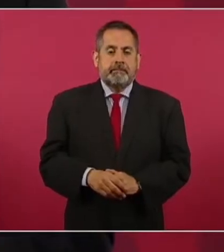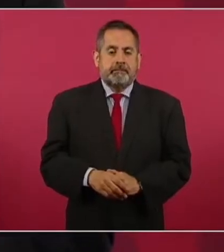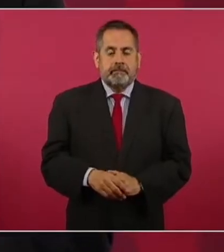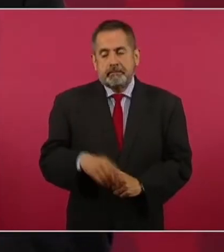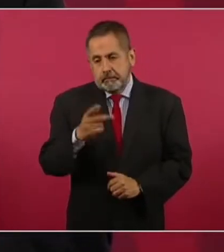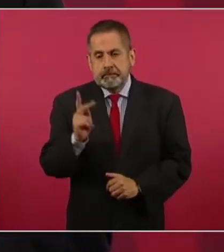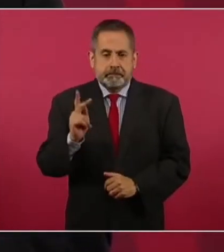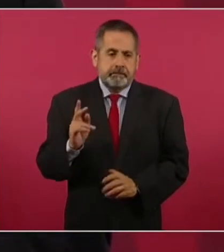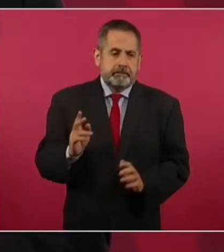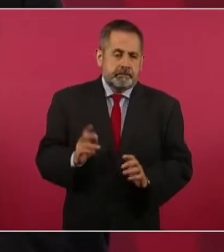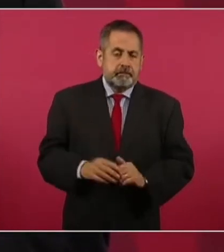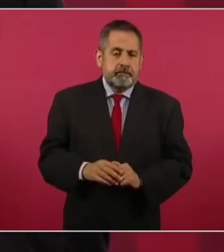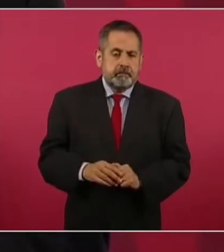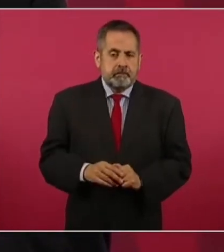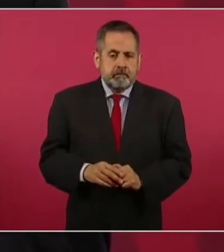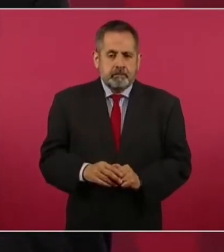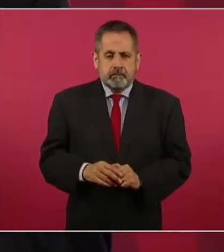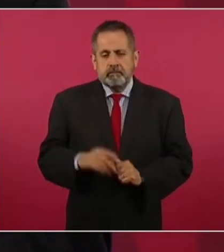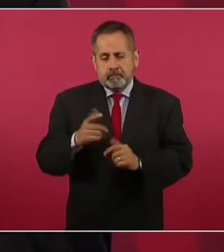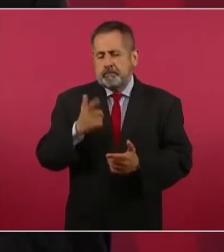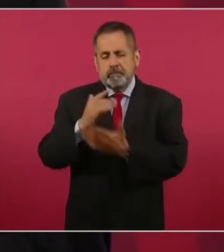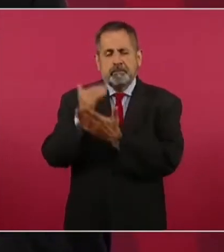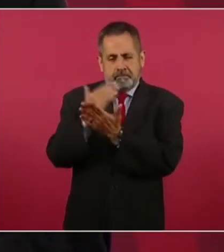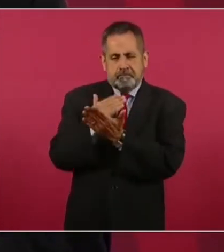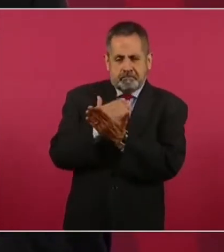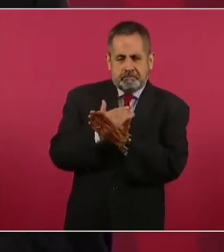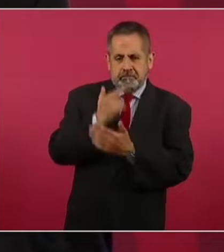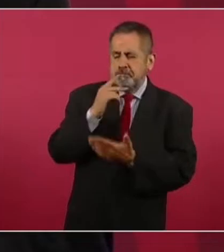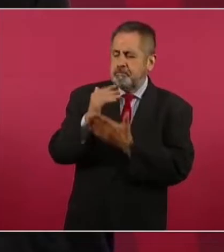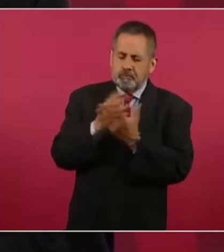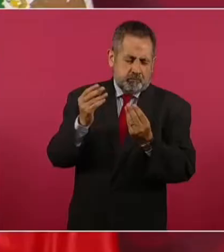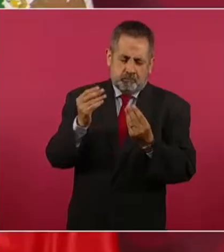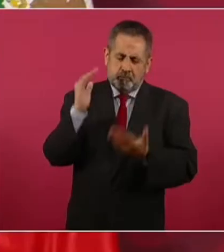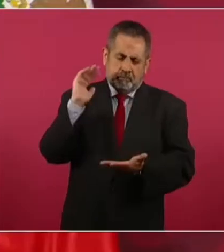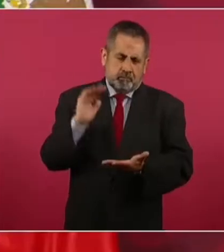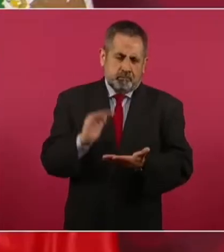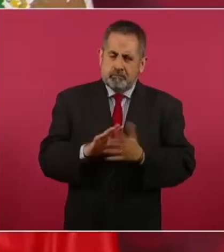Pero ya se ha limpiado mucho, mucho.